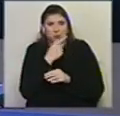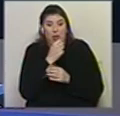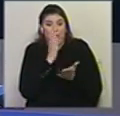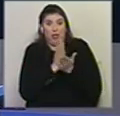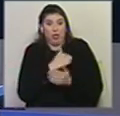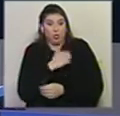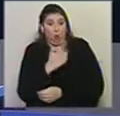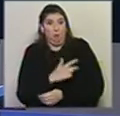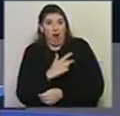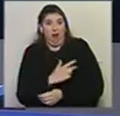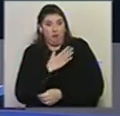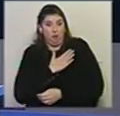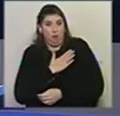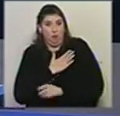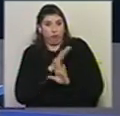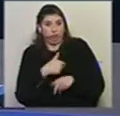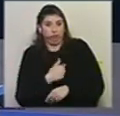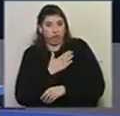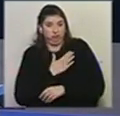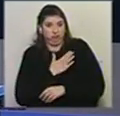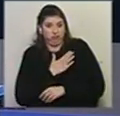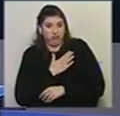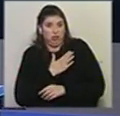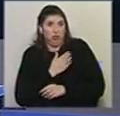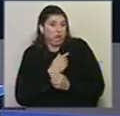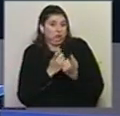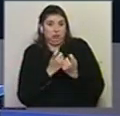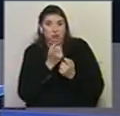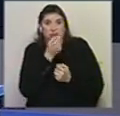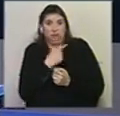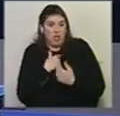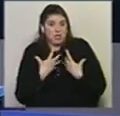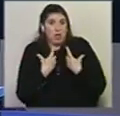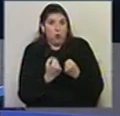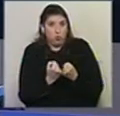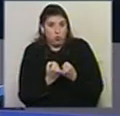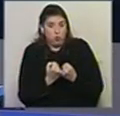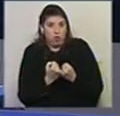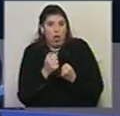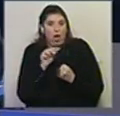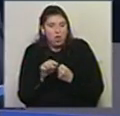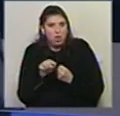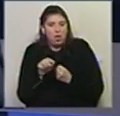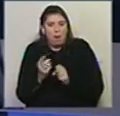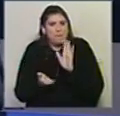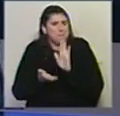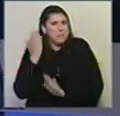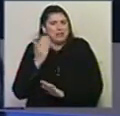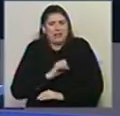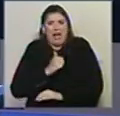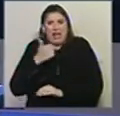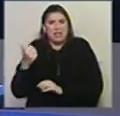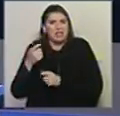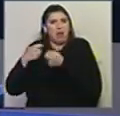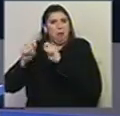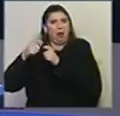bien público, como es un medicamento, como es la salud, es donde se producen las mayores ganancias de mercado a